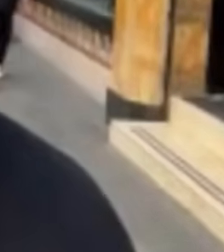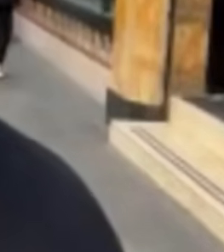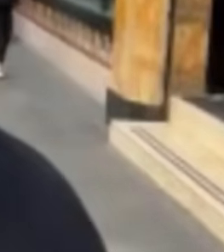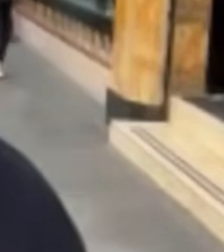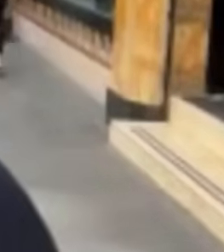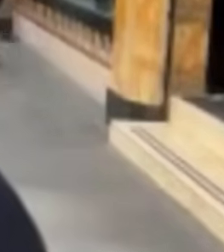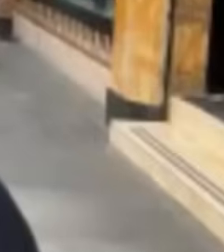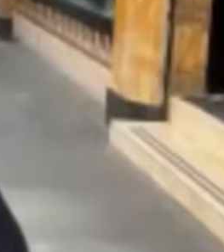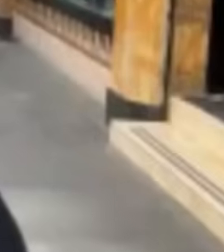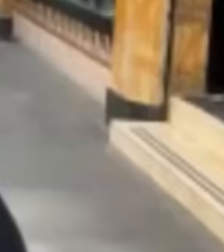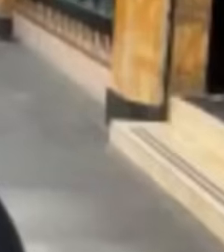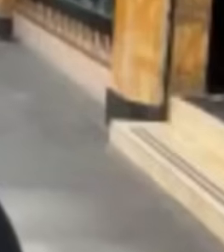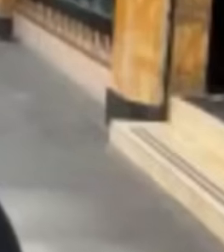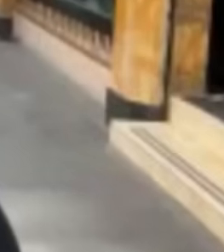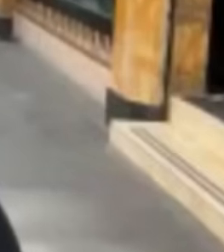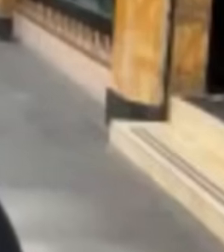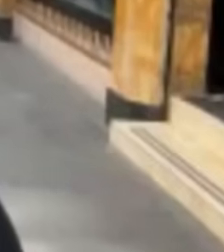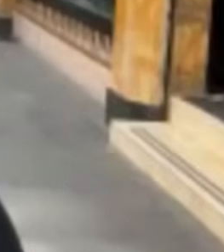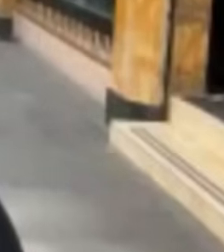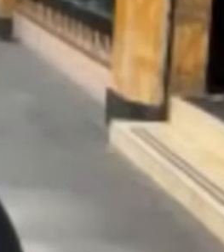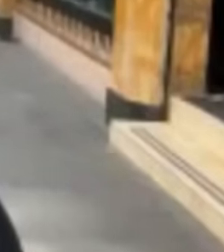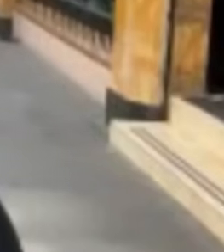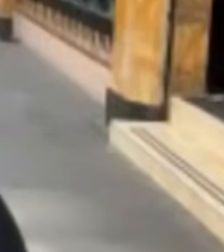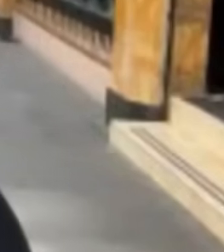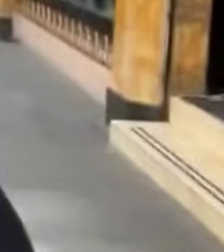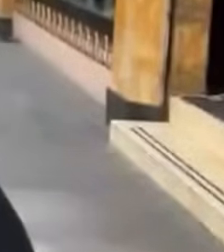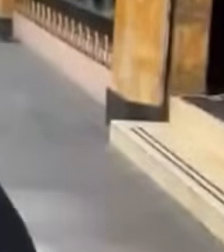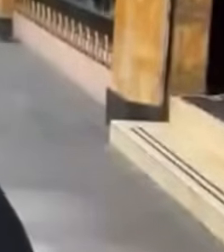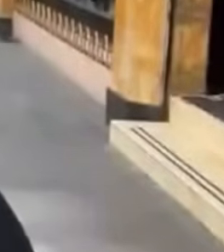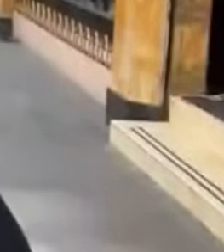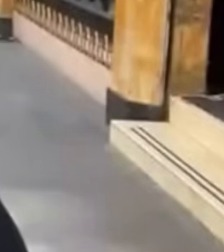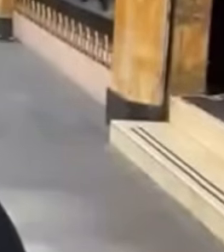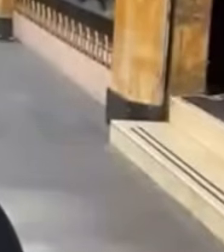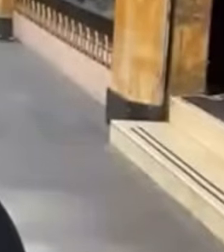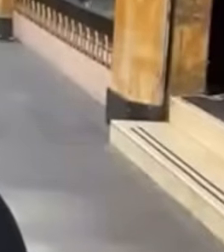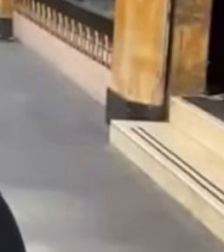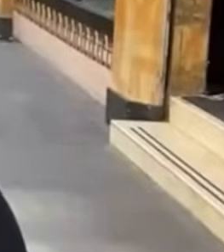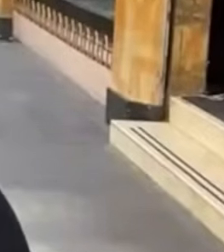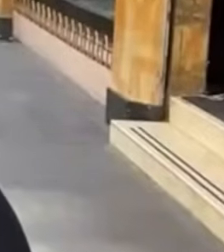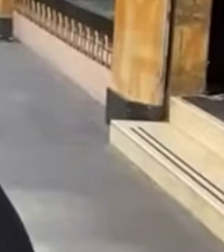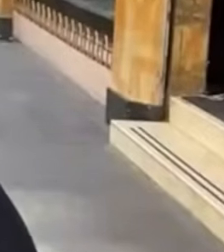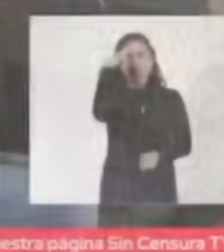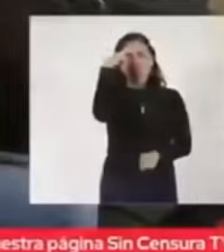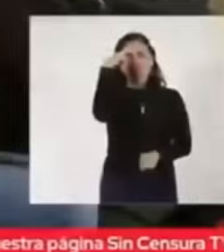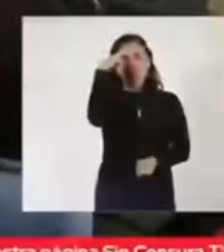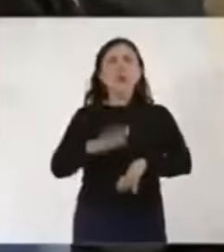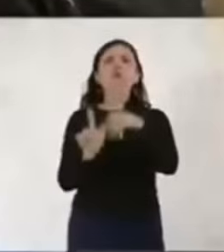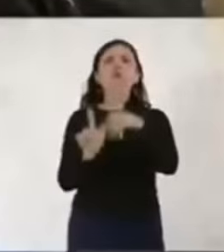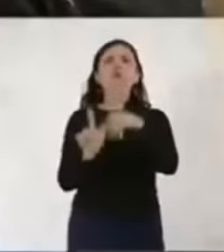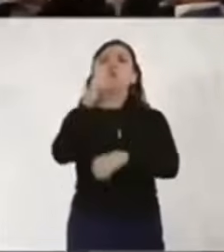la clase política de nuestro país. Esto fue lo que dijo la presidenta en torno al caso.